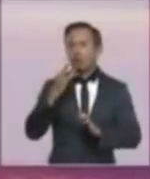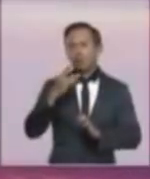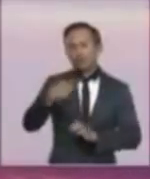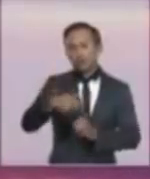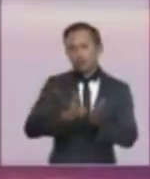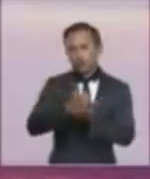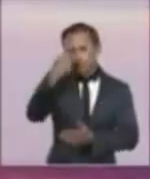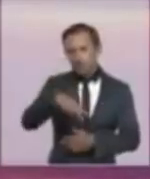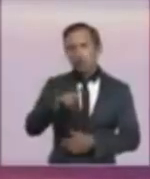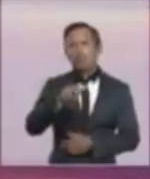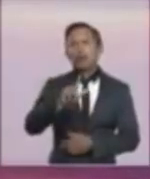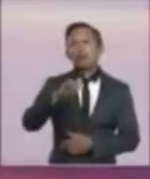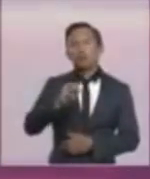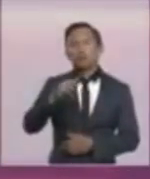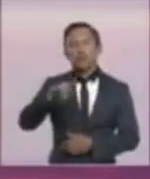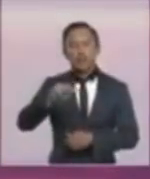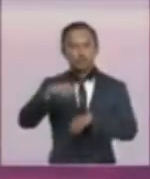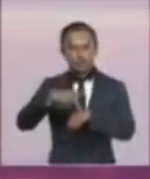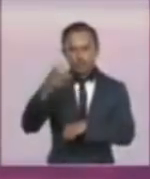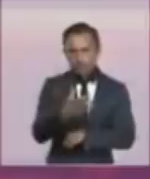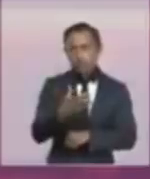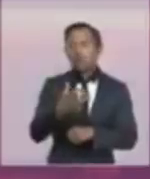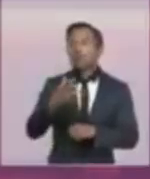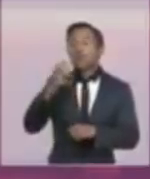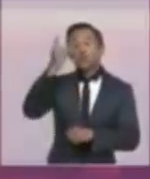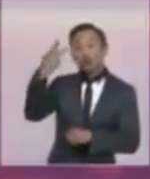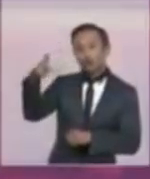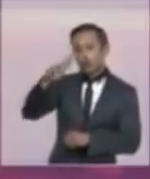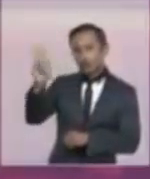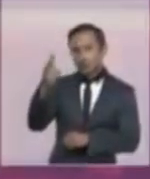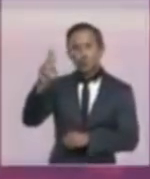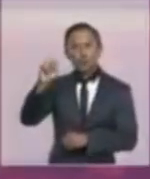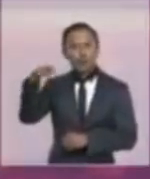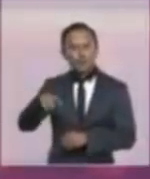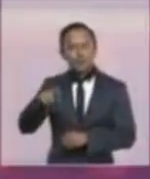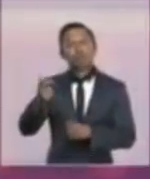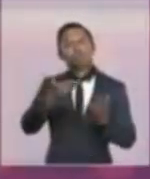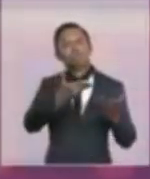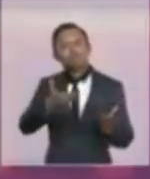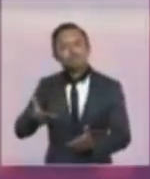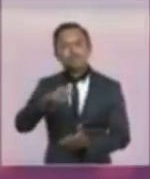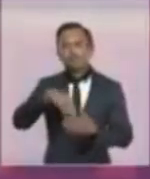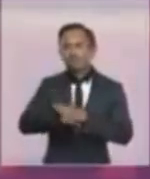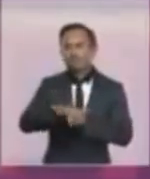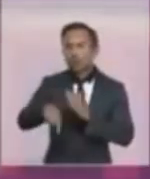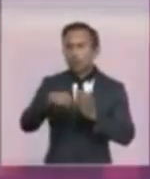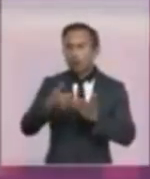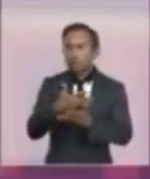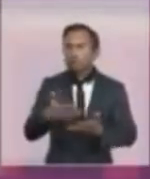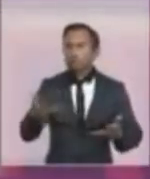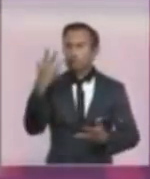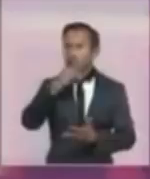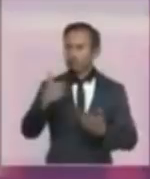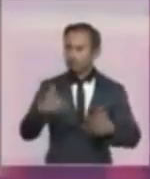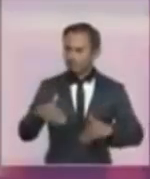México y agradecemos a la Universidad Nacional Autónoma de México por recibirnos en este espléndido recinto. El tema general de